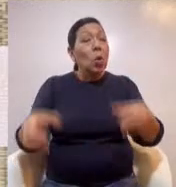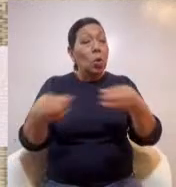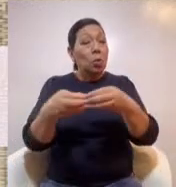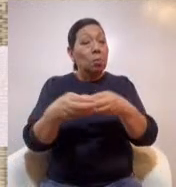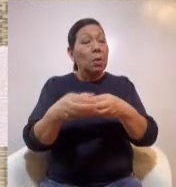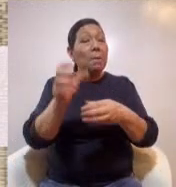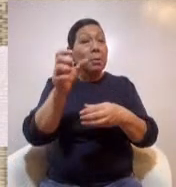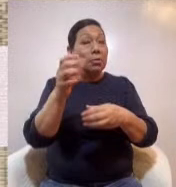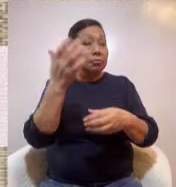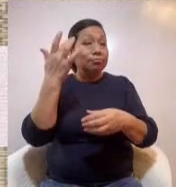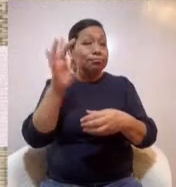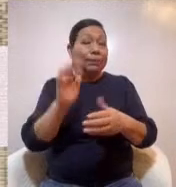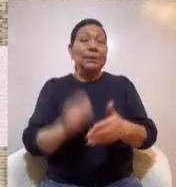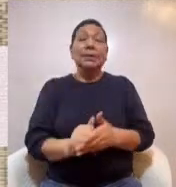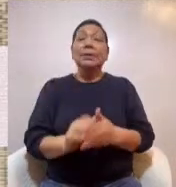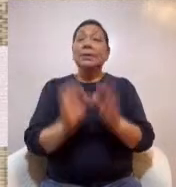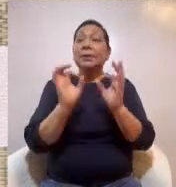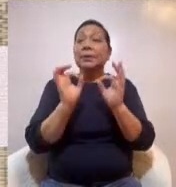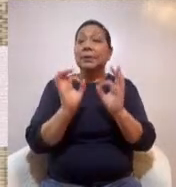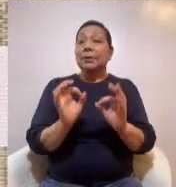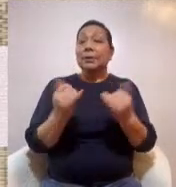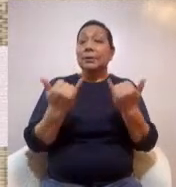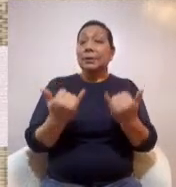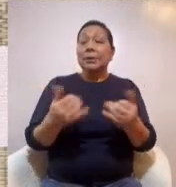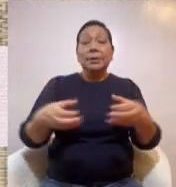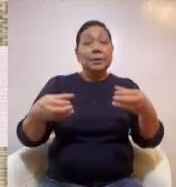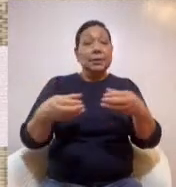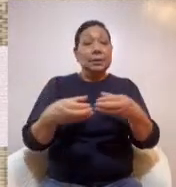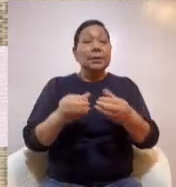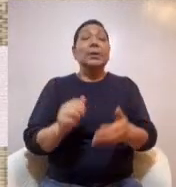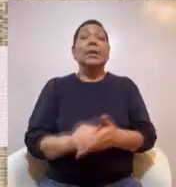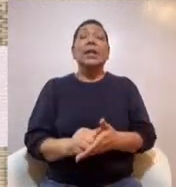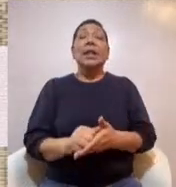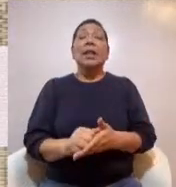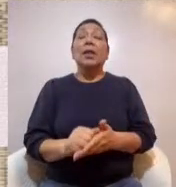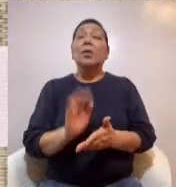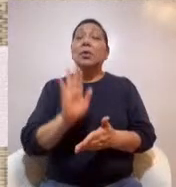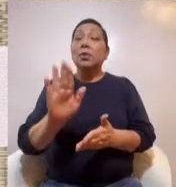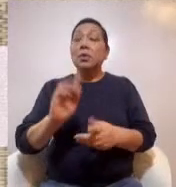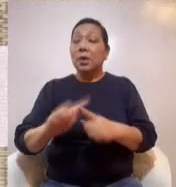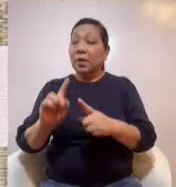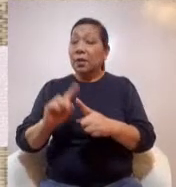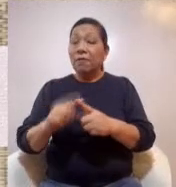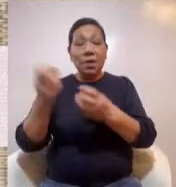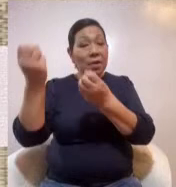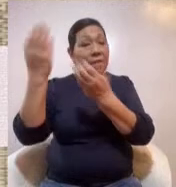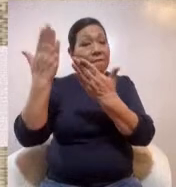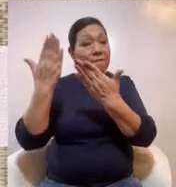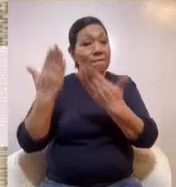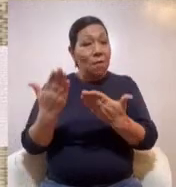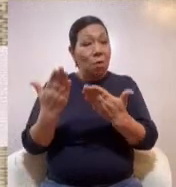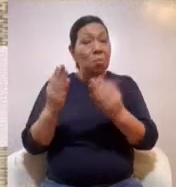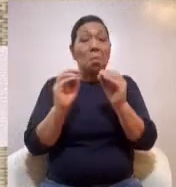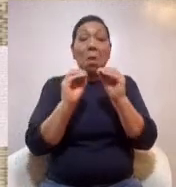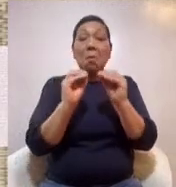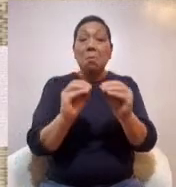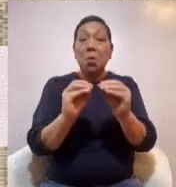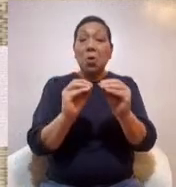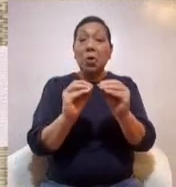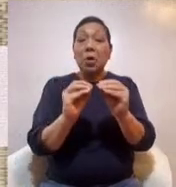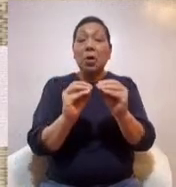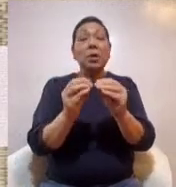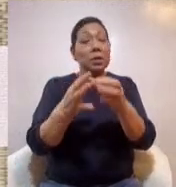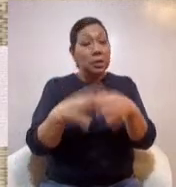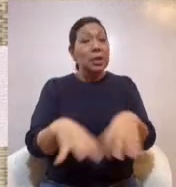y el Comité de Expertas. Precisamente, el Comité de Expertas, en sus diversos informes, pone